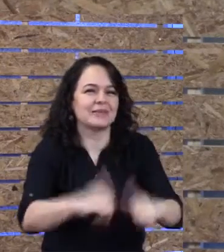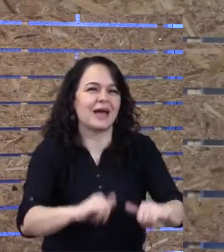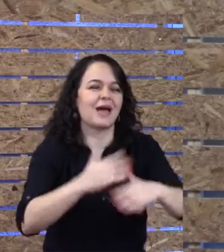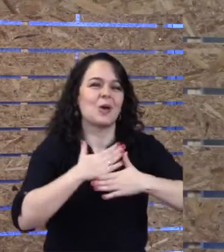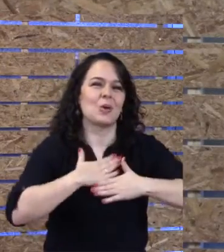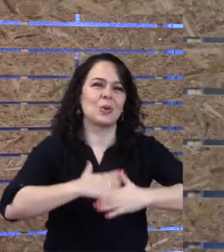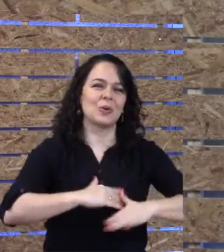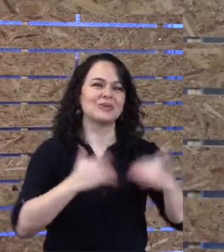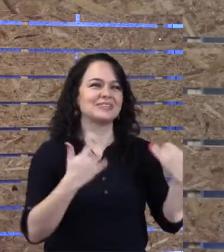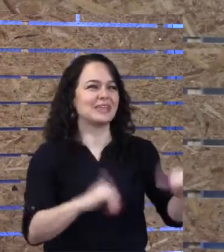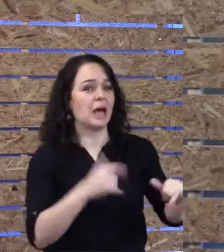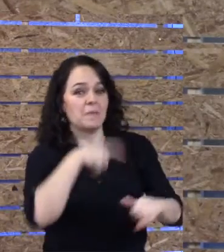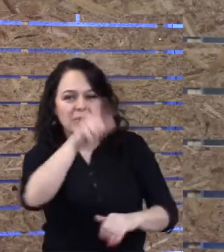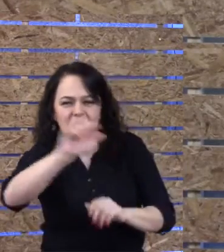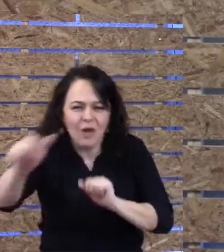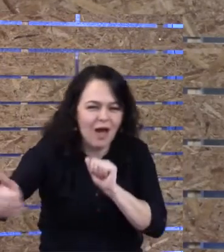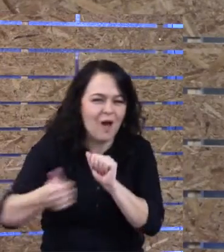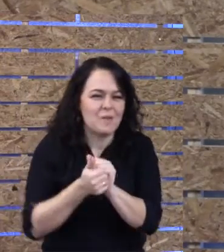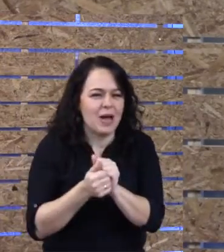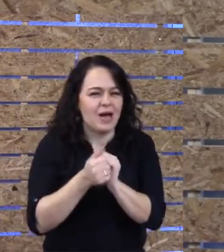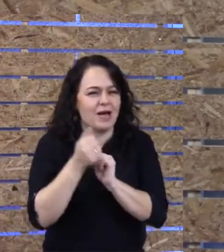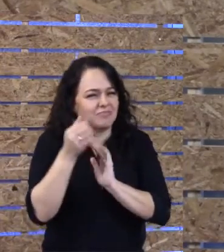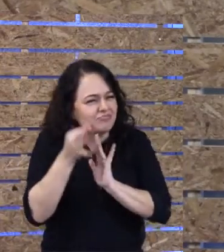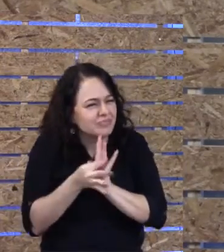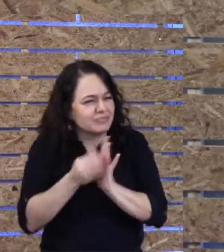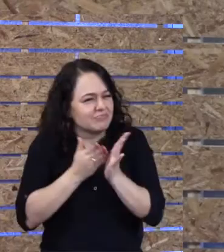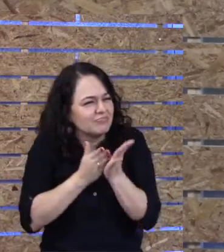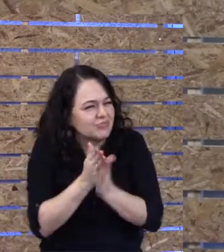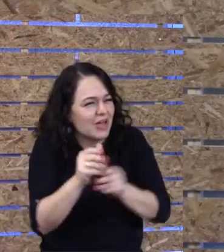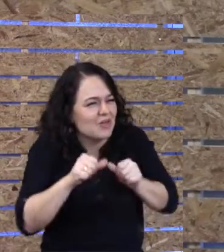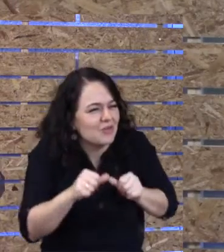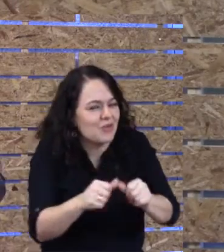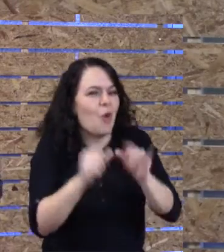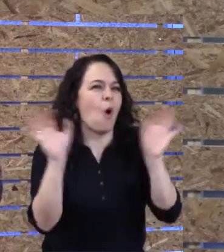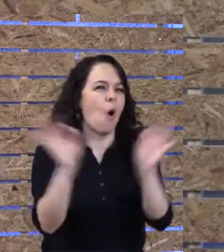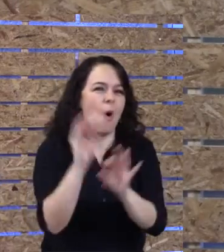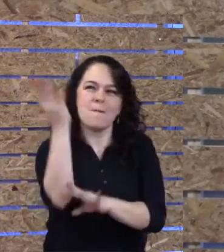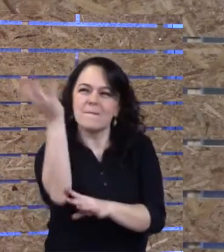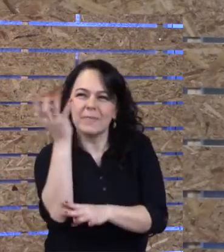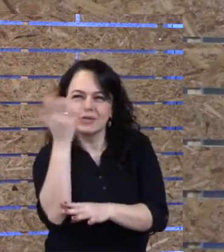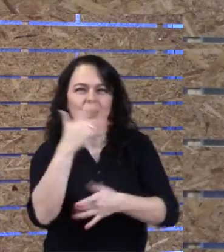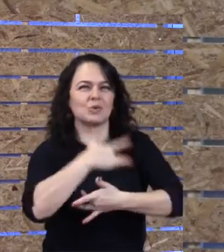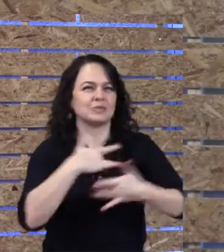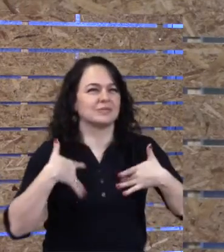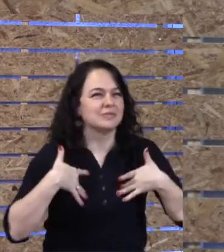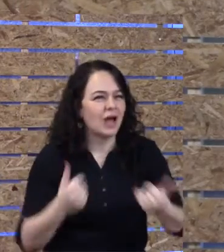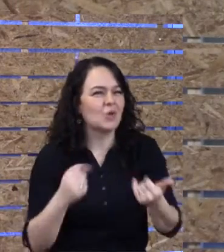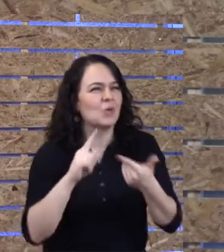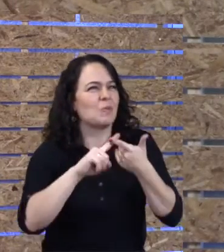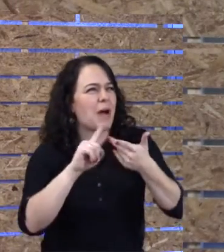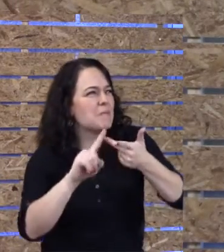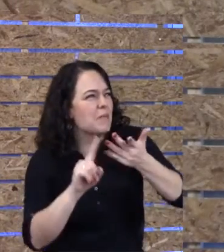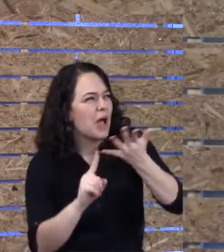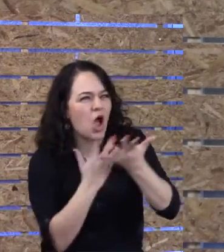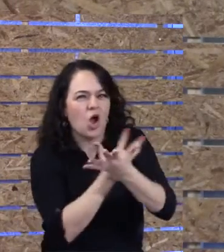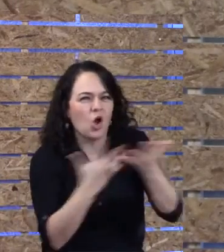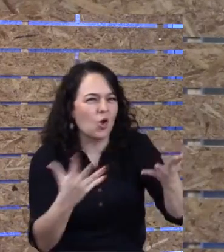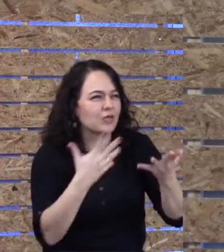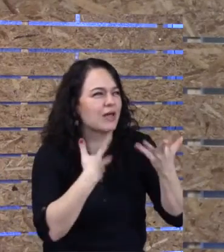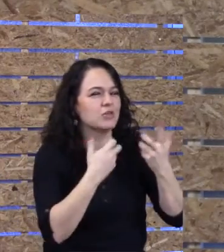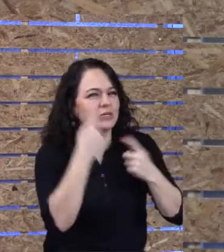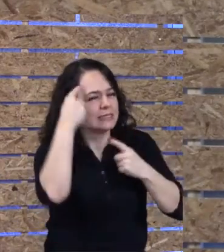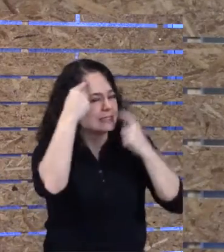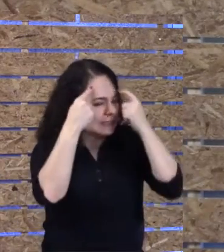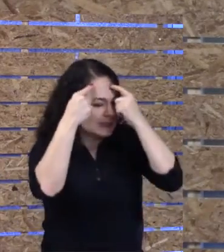acompaña? ¿Con el futuro, con los ahorros, con el trabajo, con la pensión, con la salud? ¿Qué es lo que ocupa ese